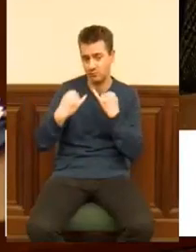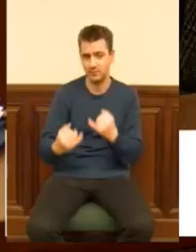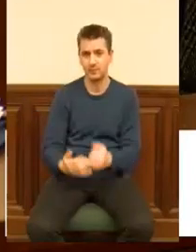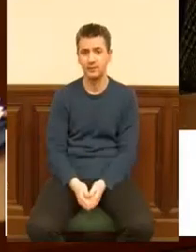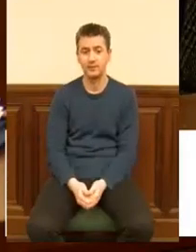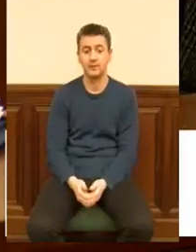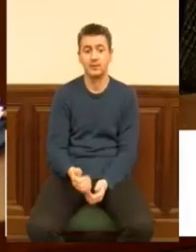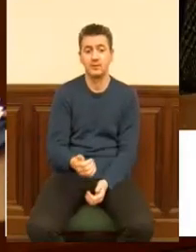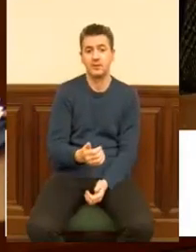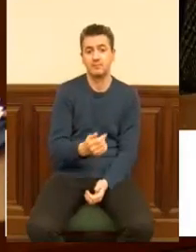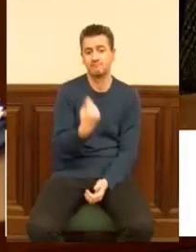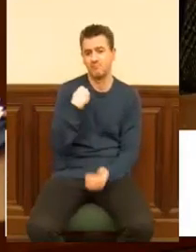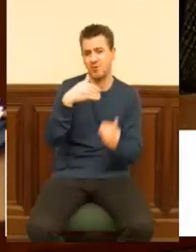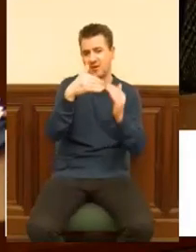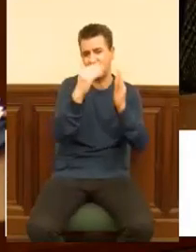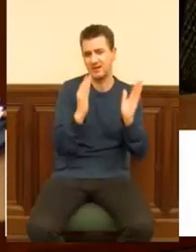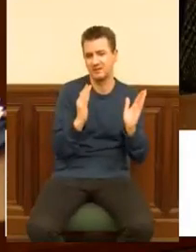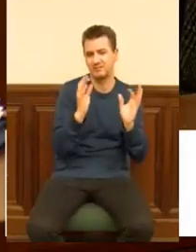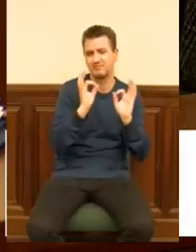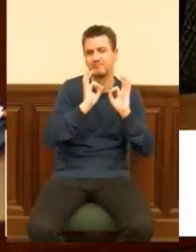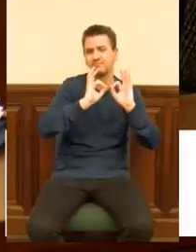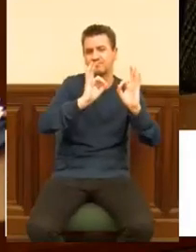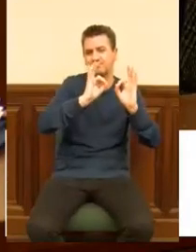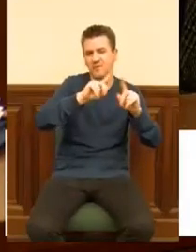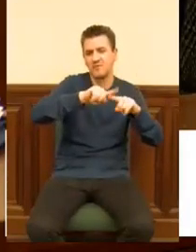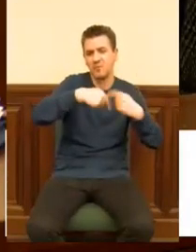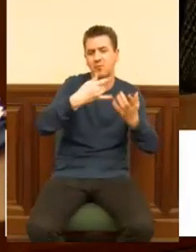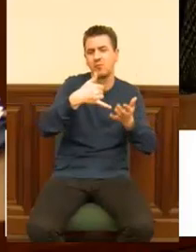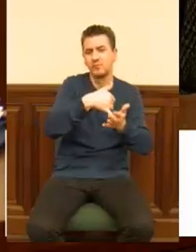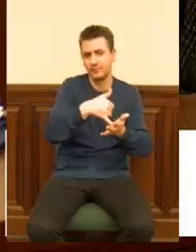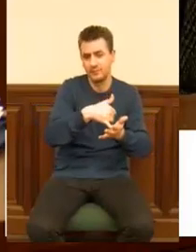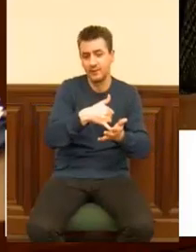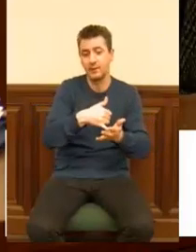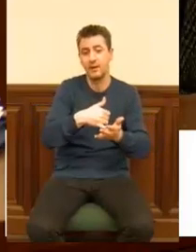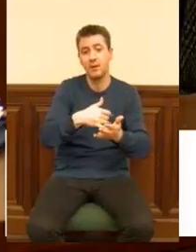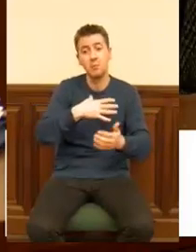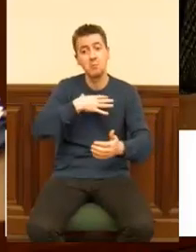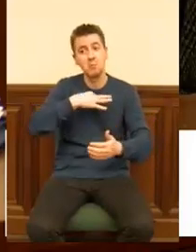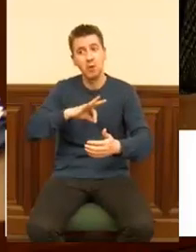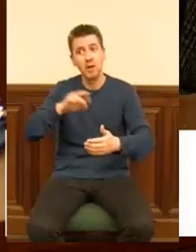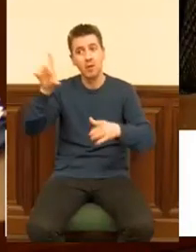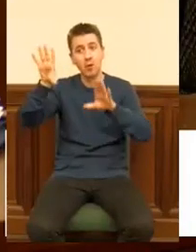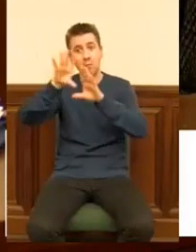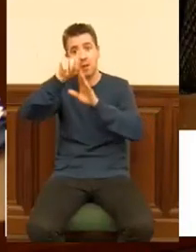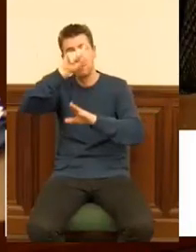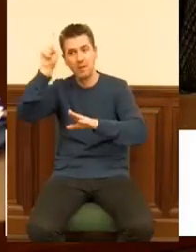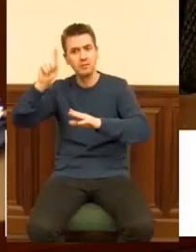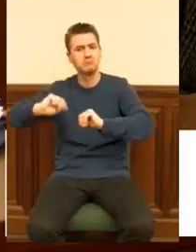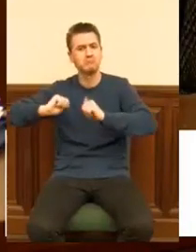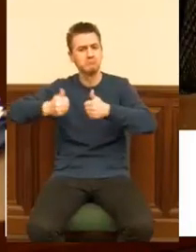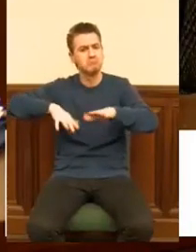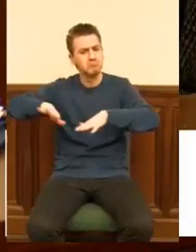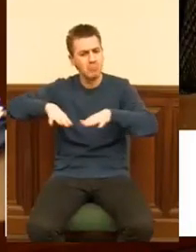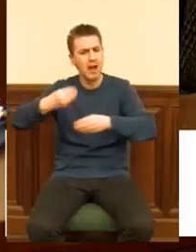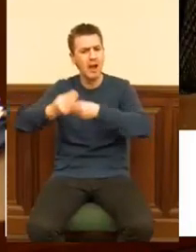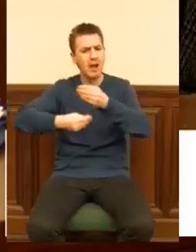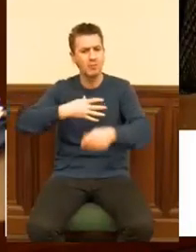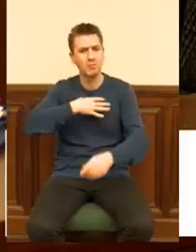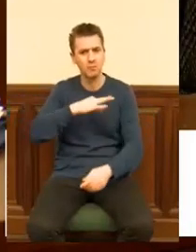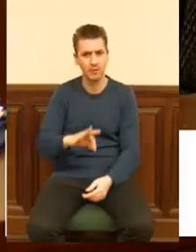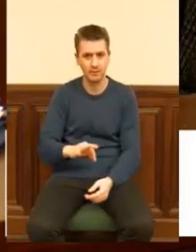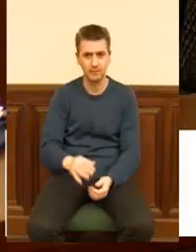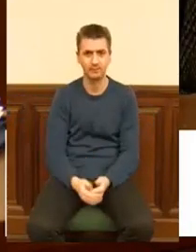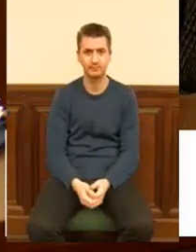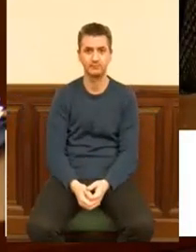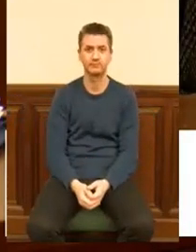vulnerables. Y hay soluciones que se pueden poner en marcha desde la Comunidad de Madrid. la cual los últimos años ha abandonado